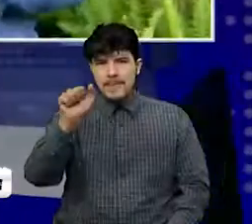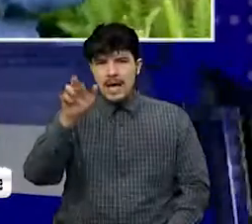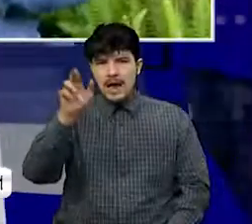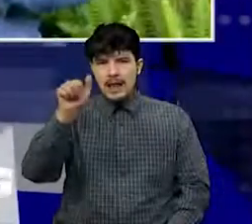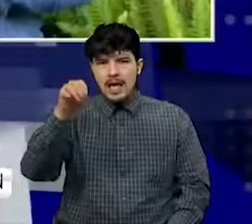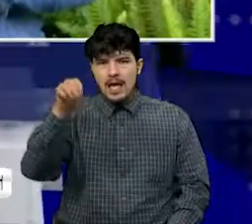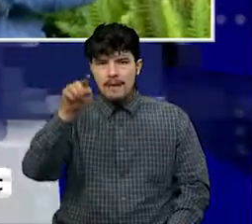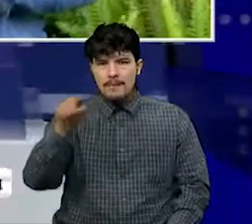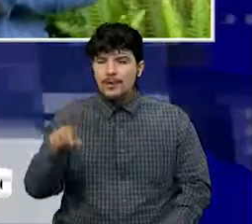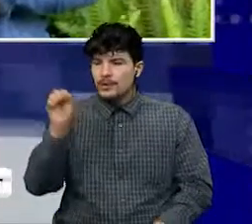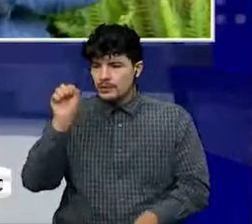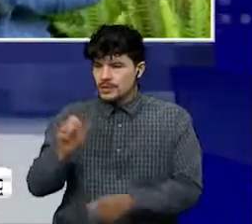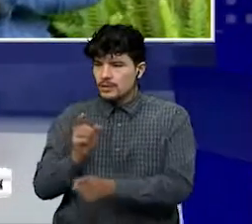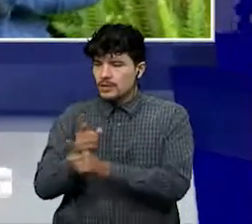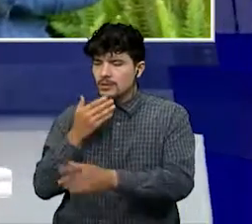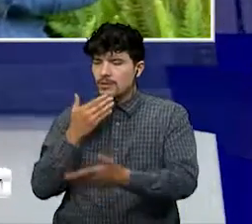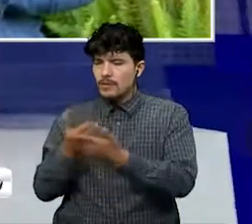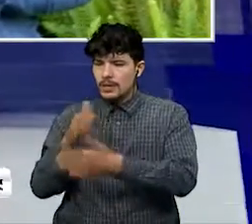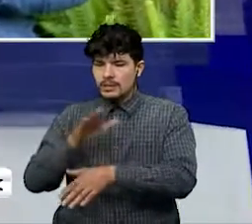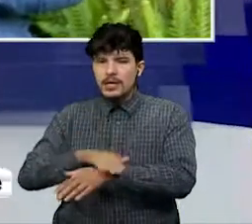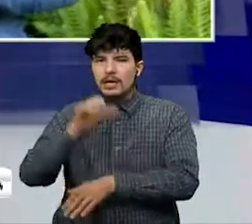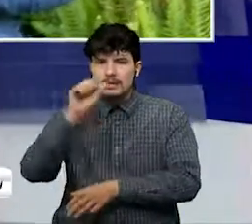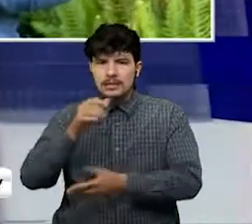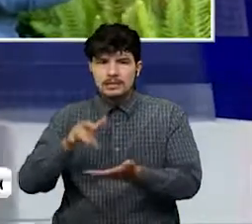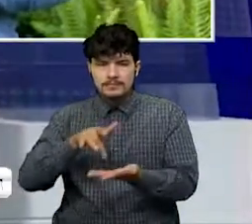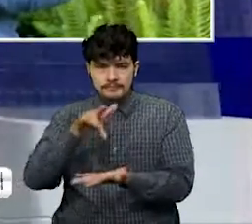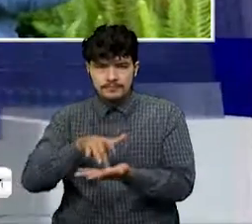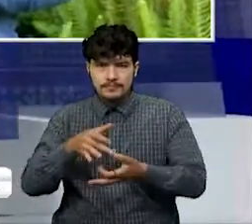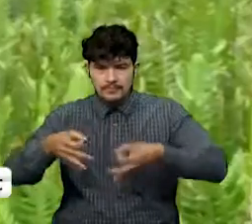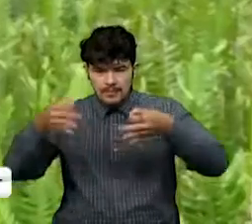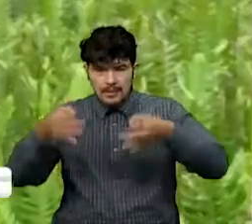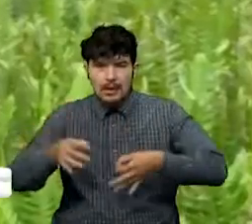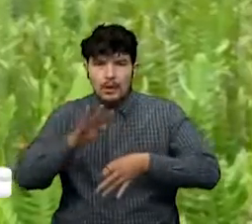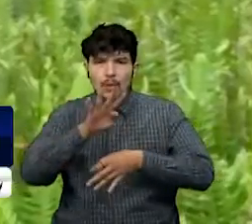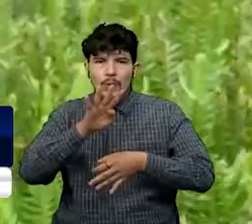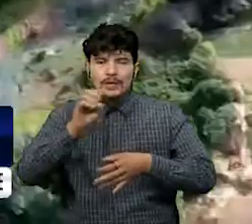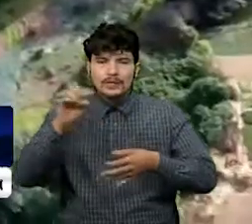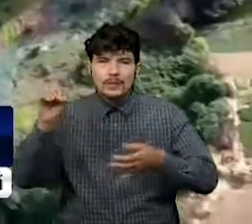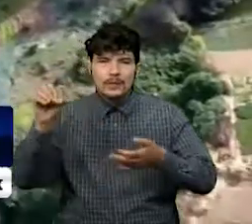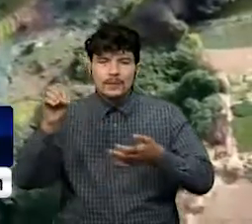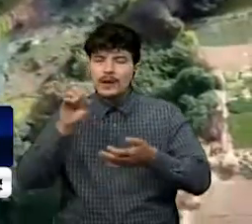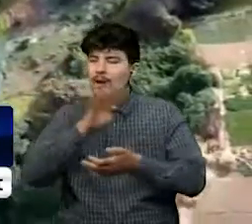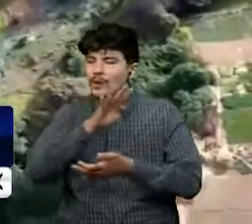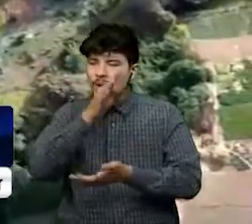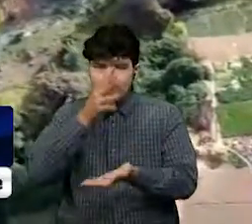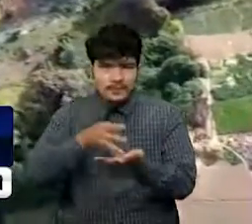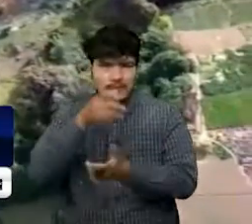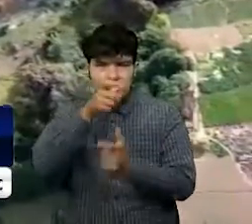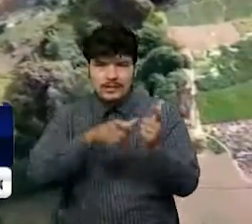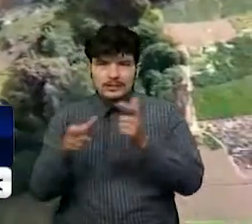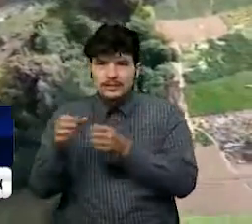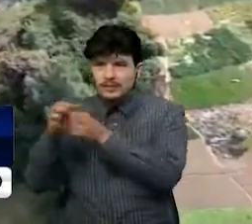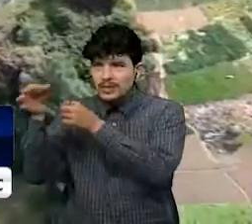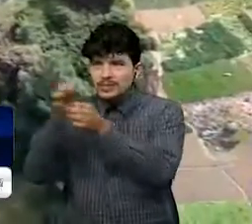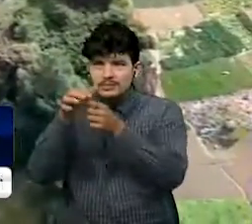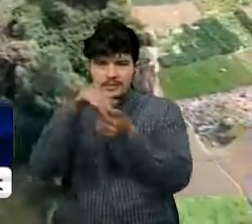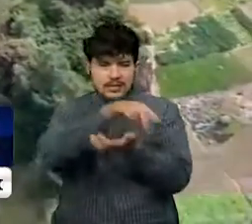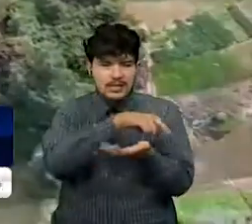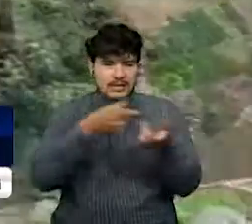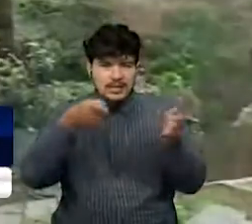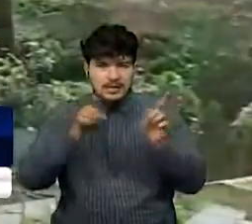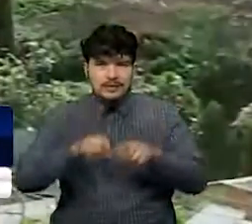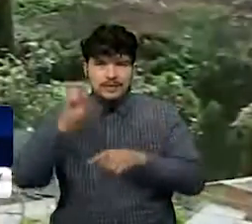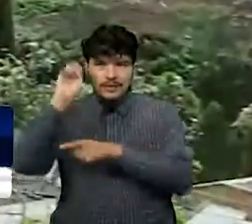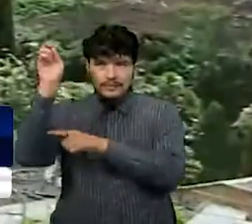Buenas tardes. Efectivamente, se confirma la participación de más de 4.000 personas provenientes de municipios de Santander y Norte